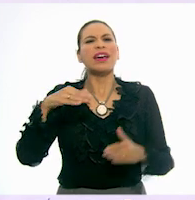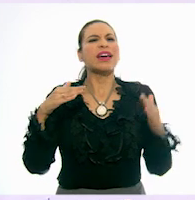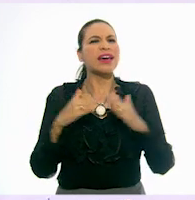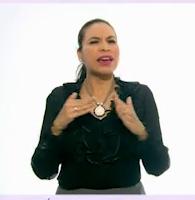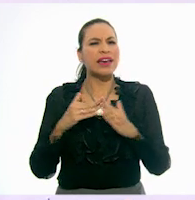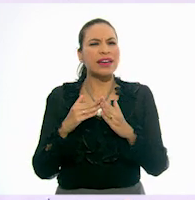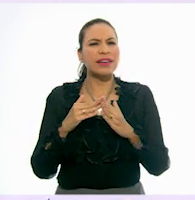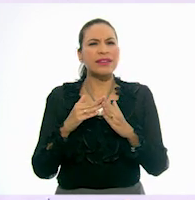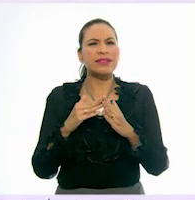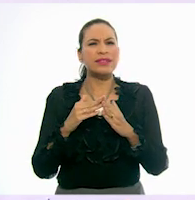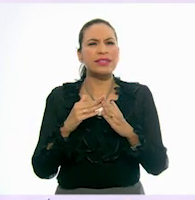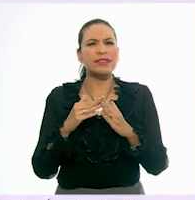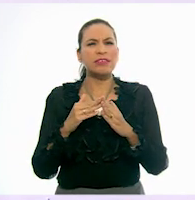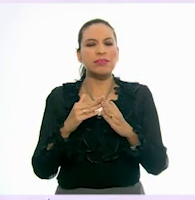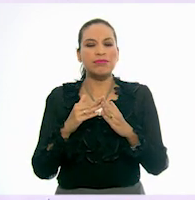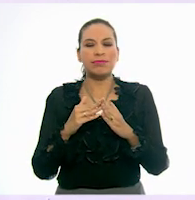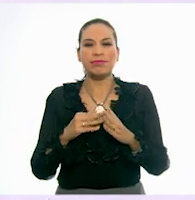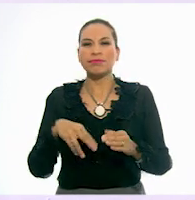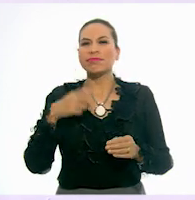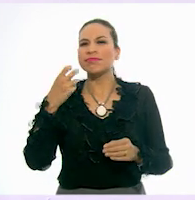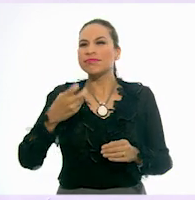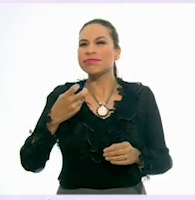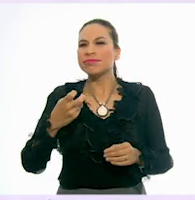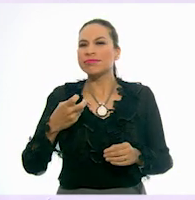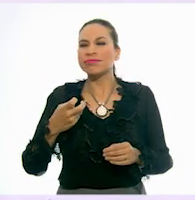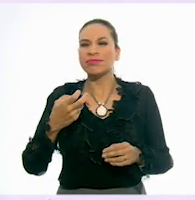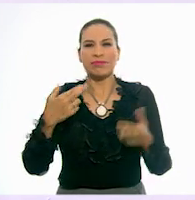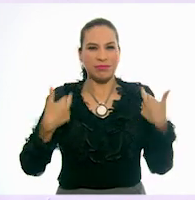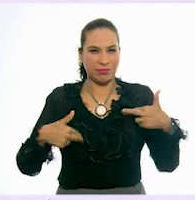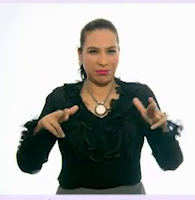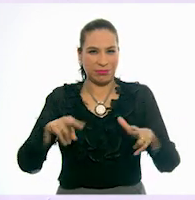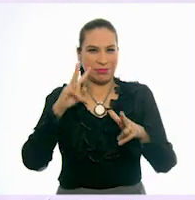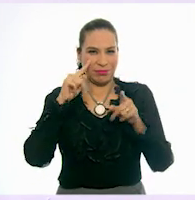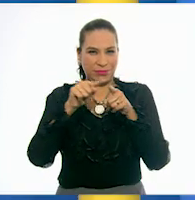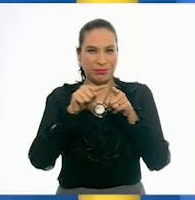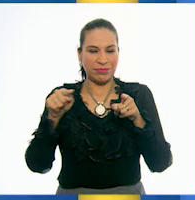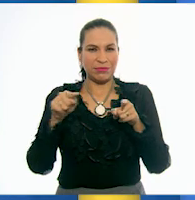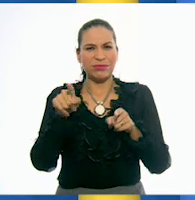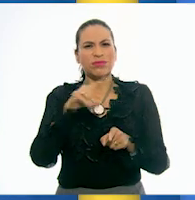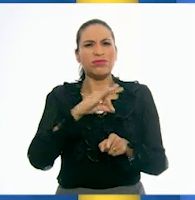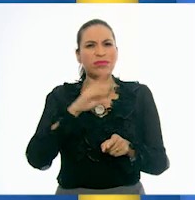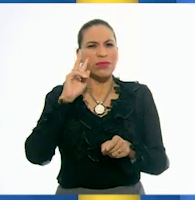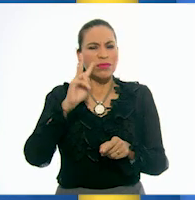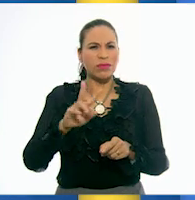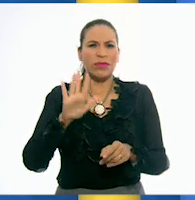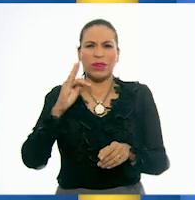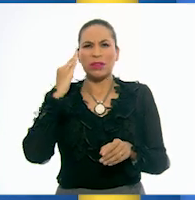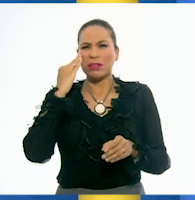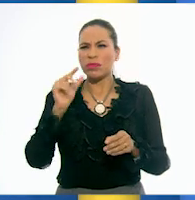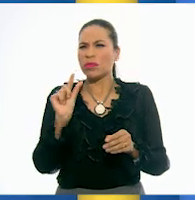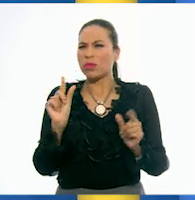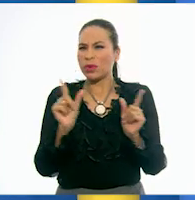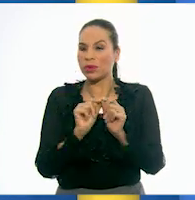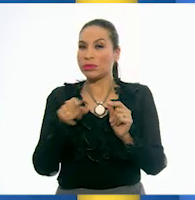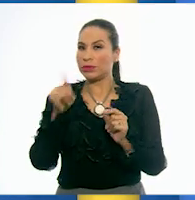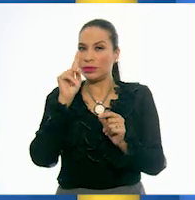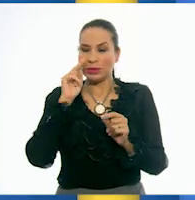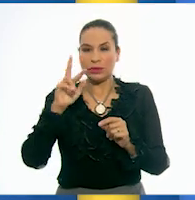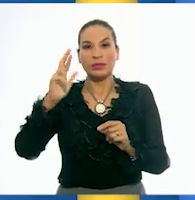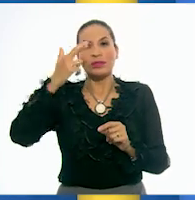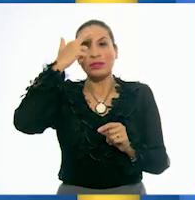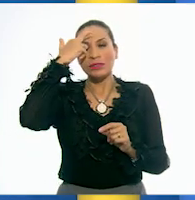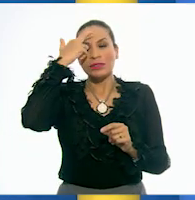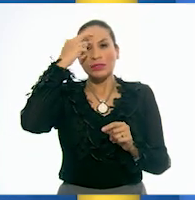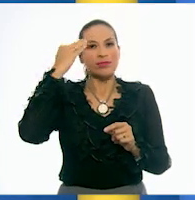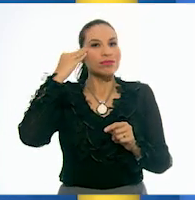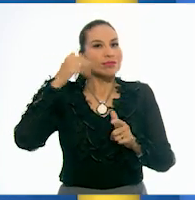casa, en esta representación puede parecer poco tiempo, pero debemos recordar